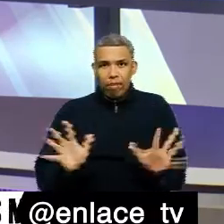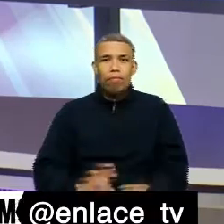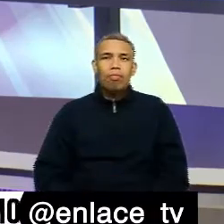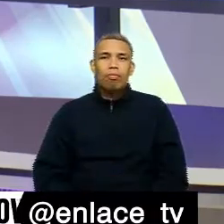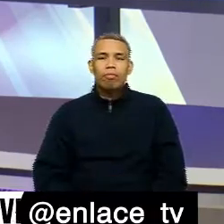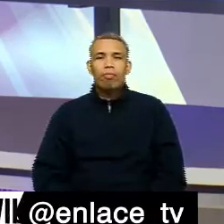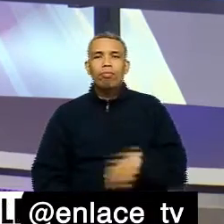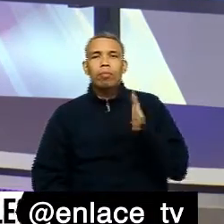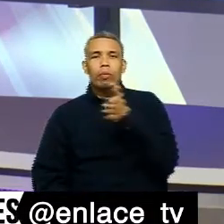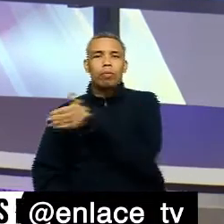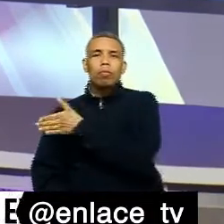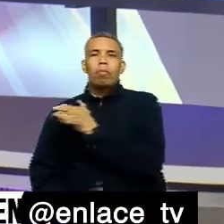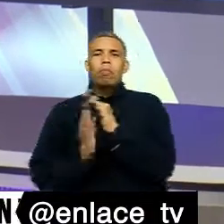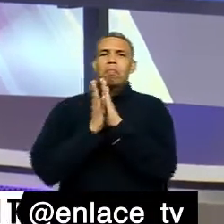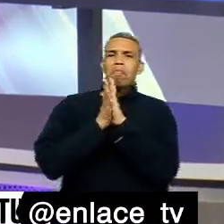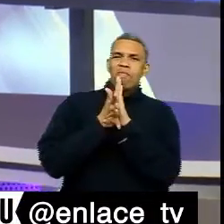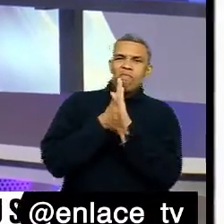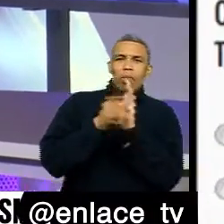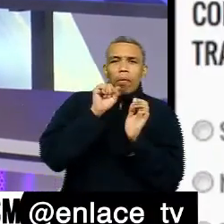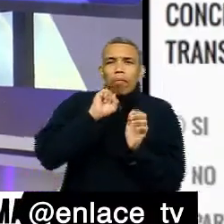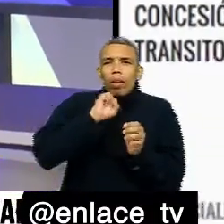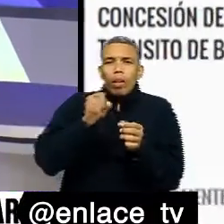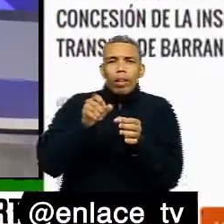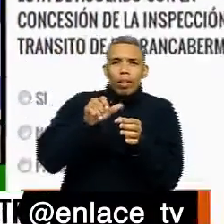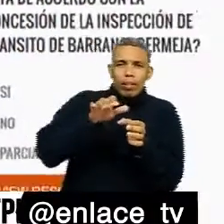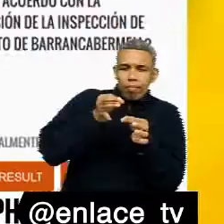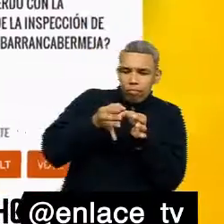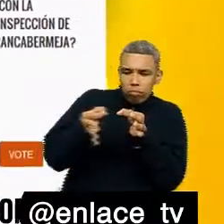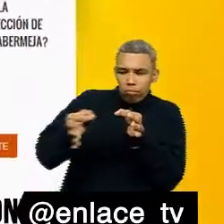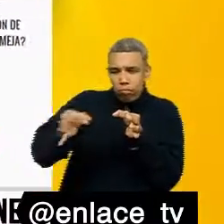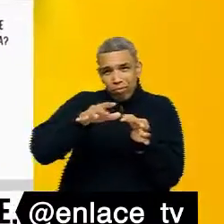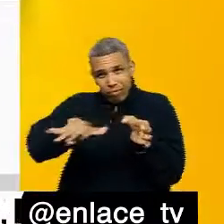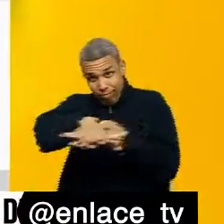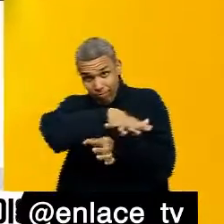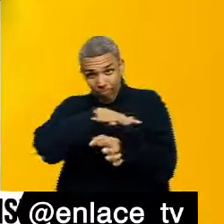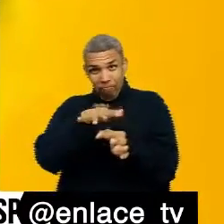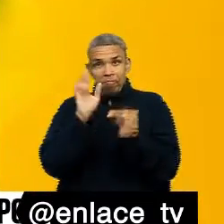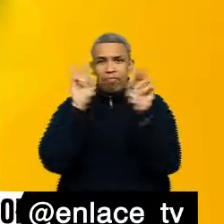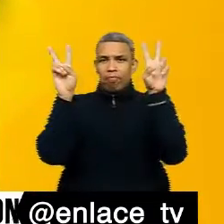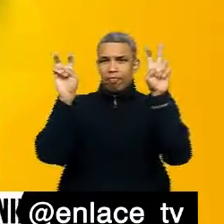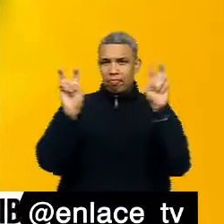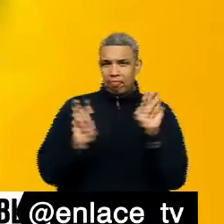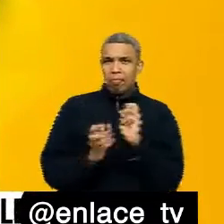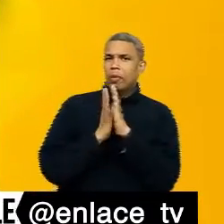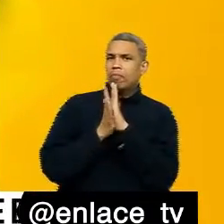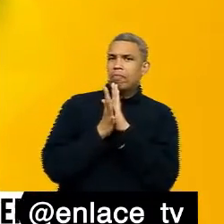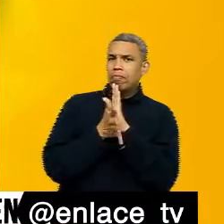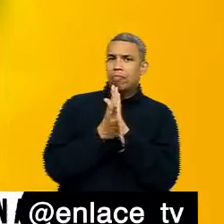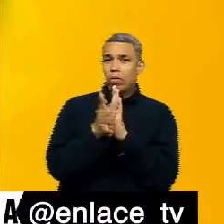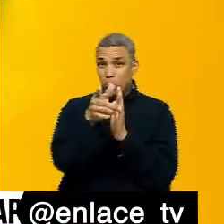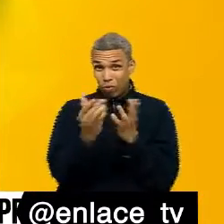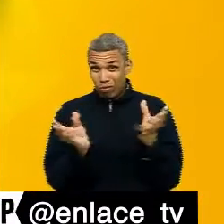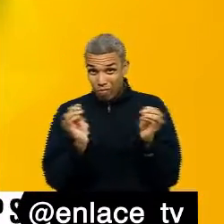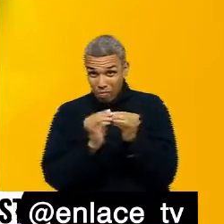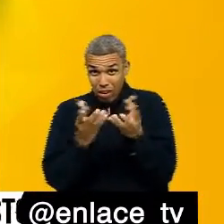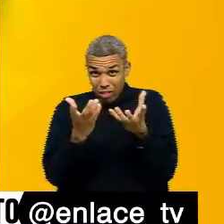Seguimos llevando a nuestra comunidad el acontecer de la ciudad y región. Esta y otras informaciones de Enlace Noticias las puede hallar en nuestra página